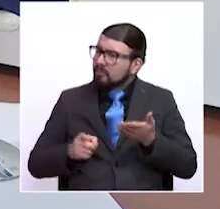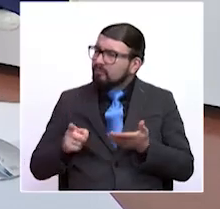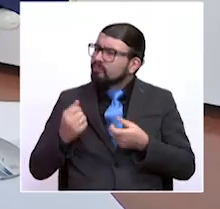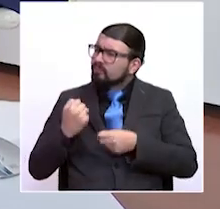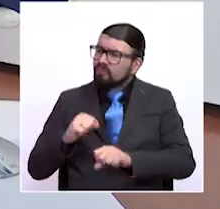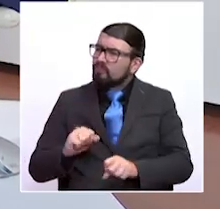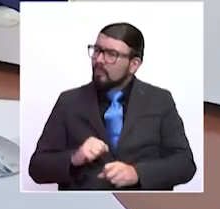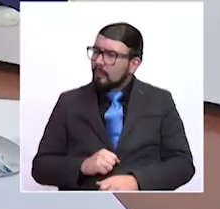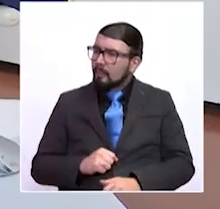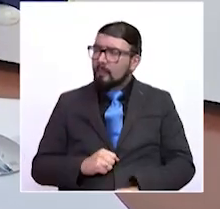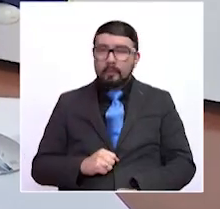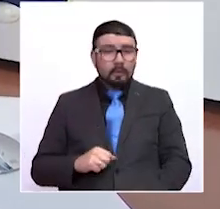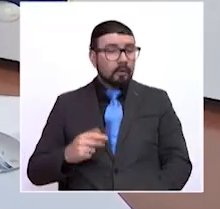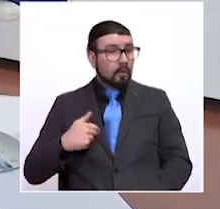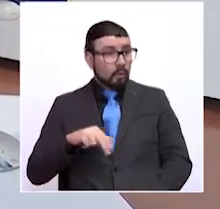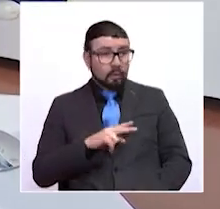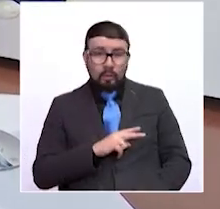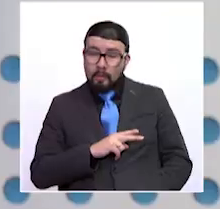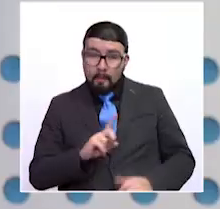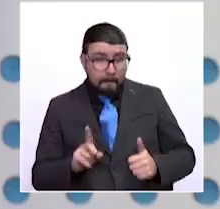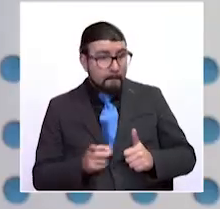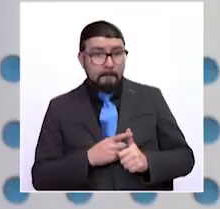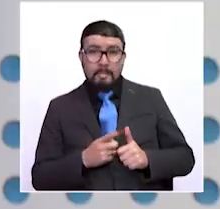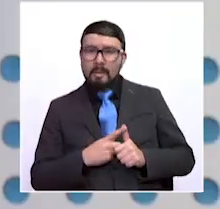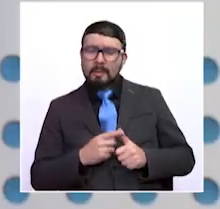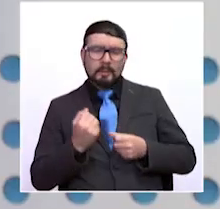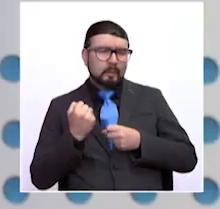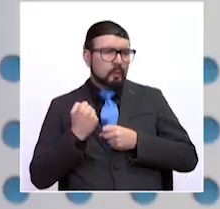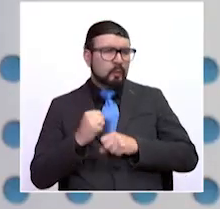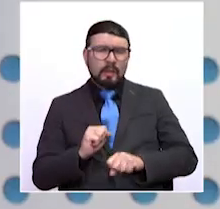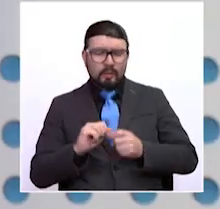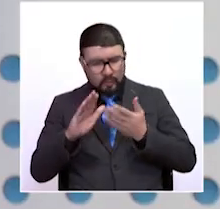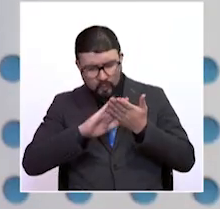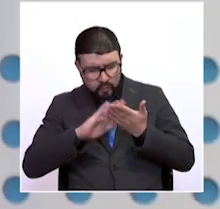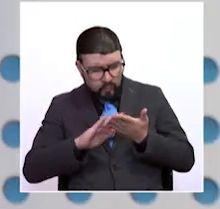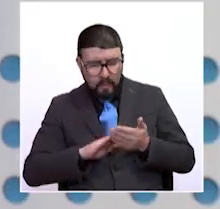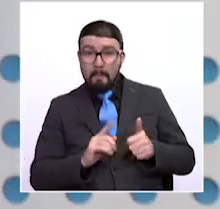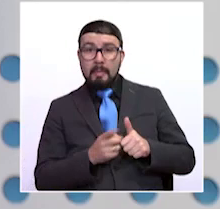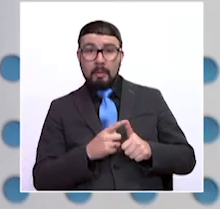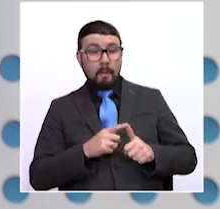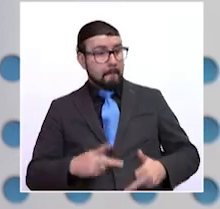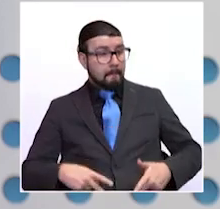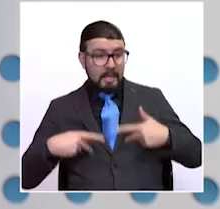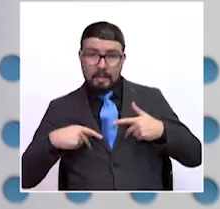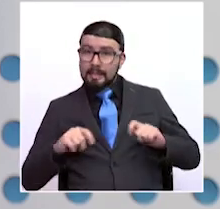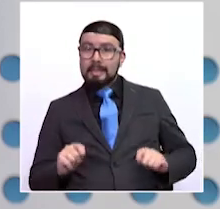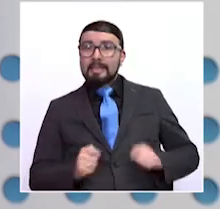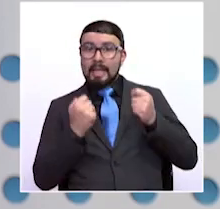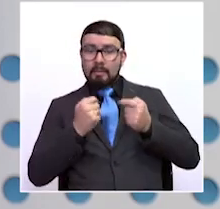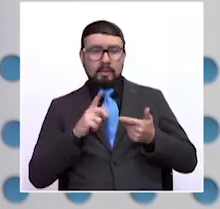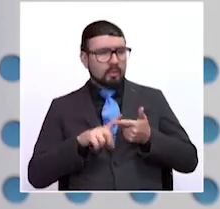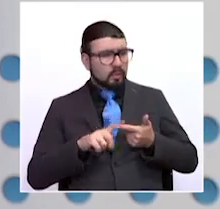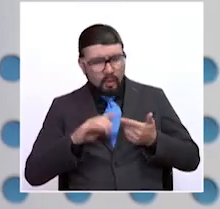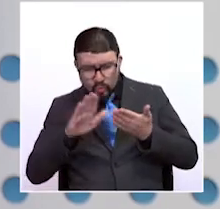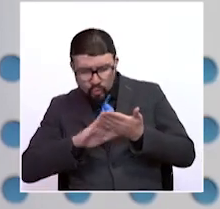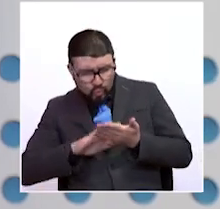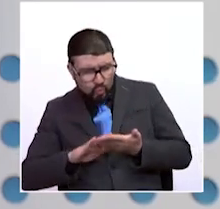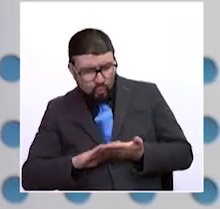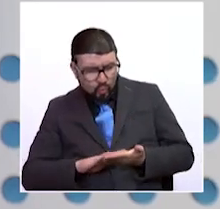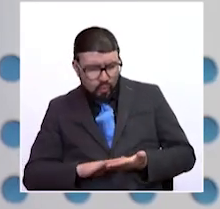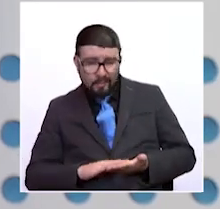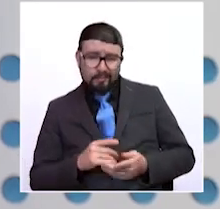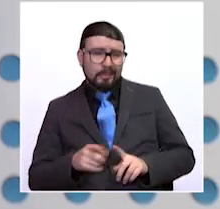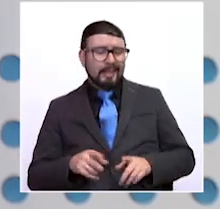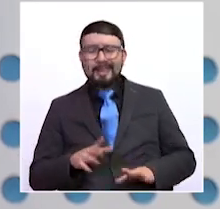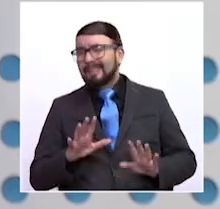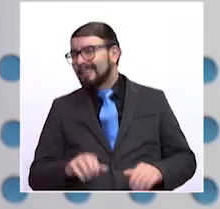siempre tratamos de preservar todo, tratamos de salvar la vida del paciente y de preservar todo, pero hay veces que no se puede. Hay veces que las